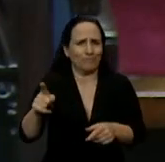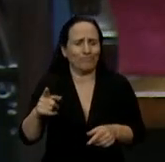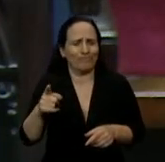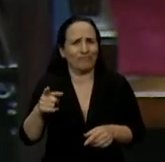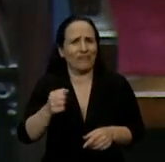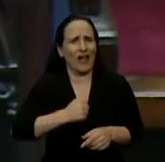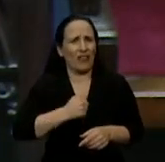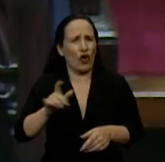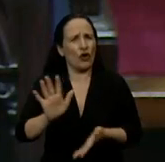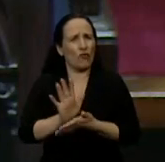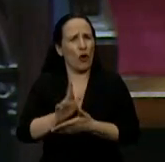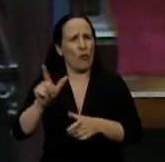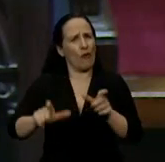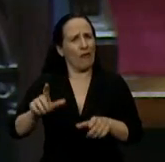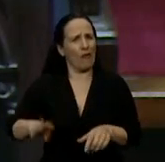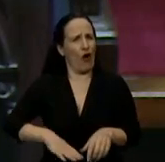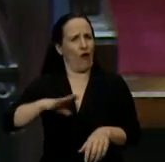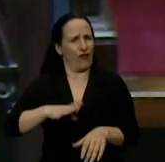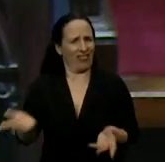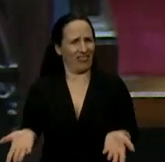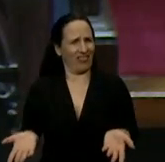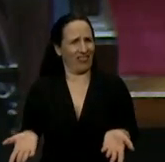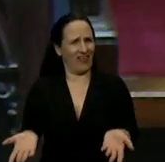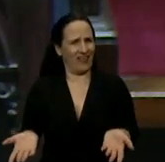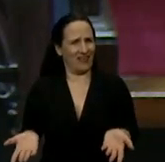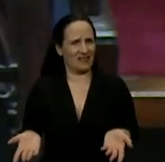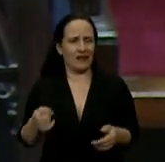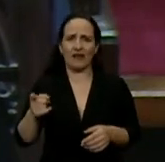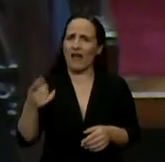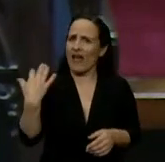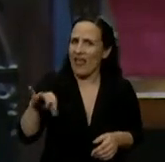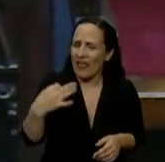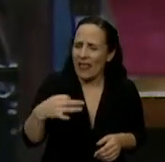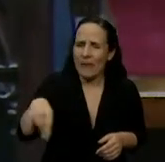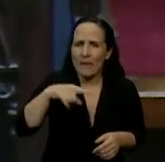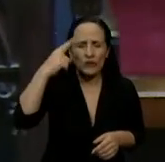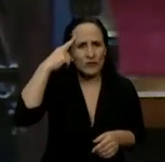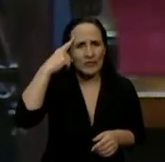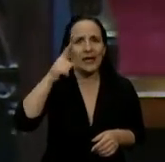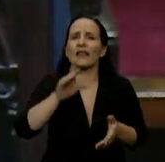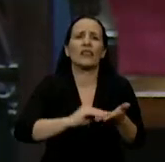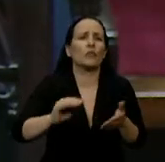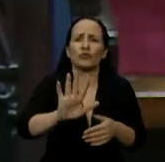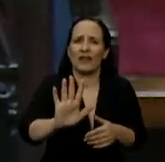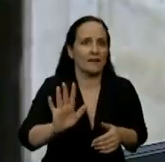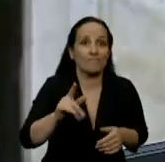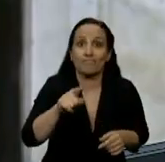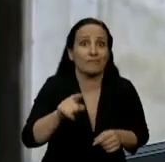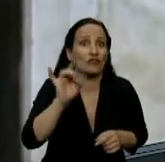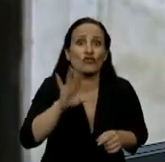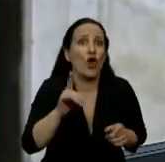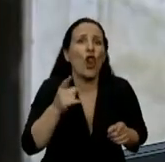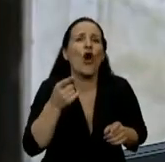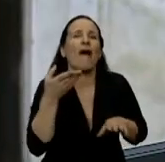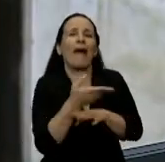religioso católico y para el culto cristiano en general. Tengamos en cuenta que la fe cristiana es sostenida... Diputada, la moción es solo